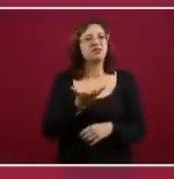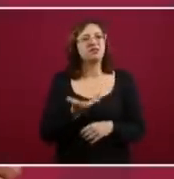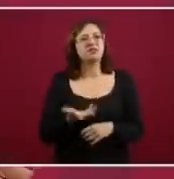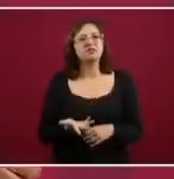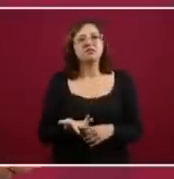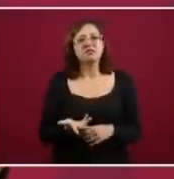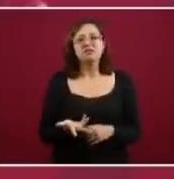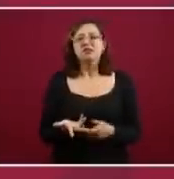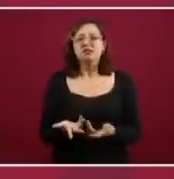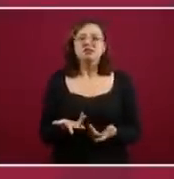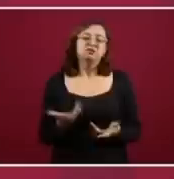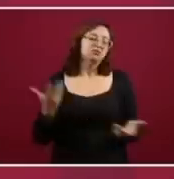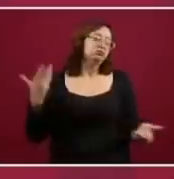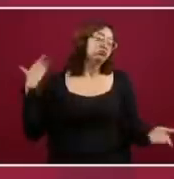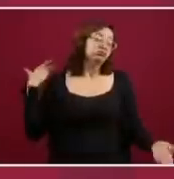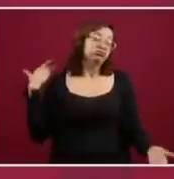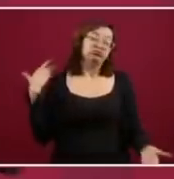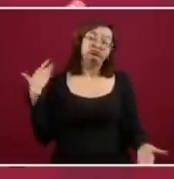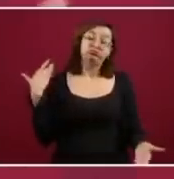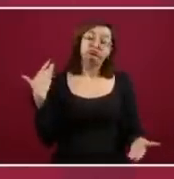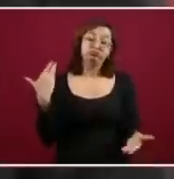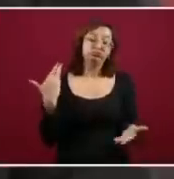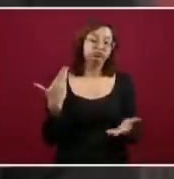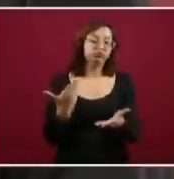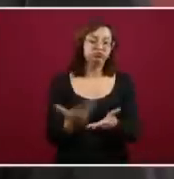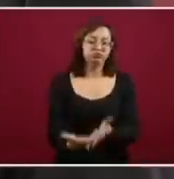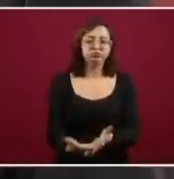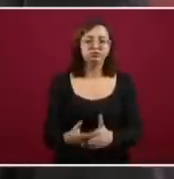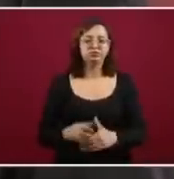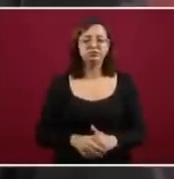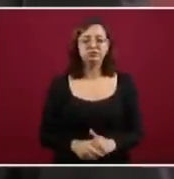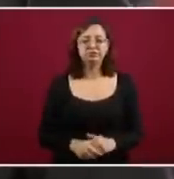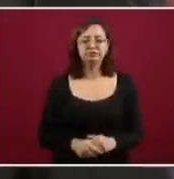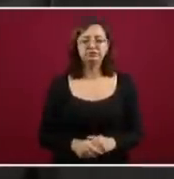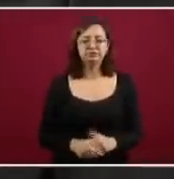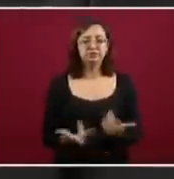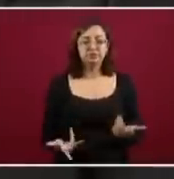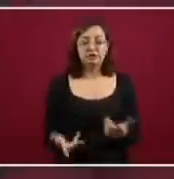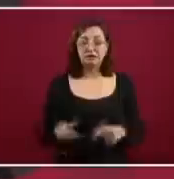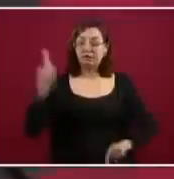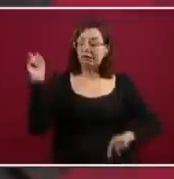llevan algún tiempo este borrar